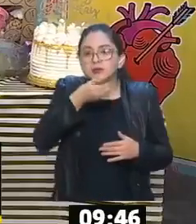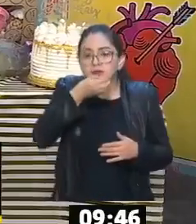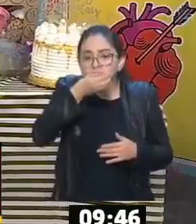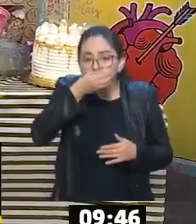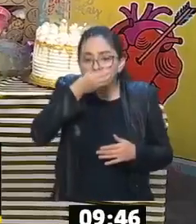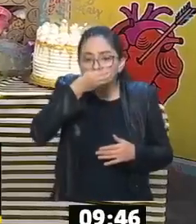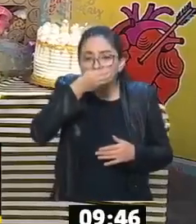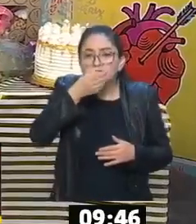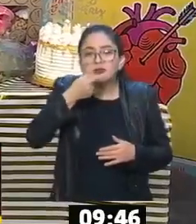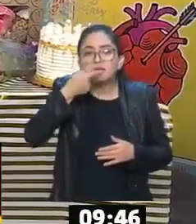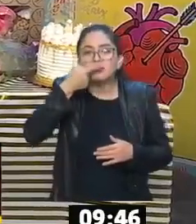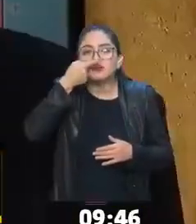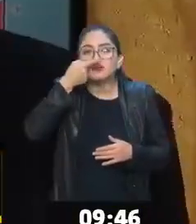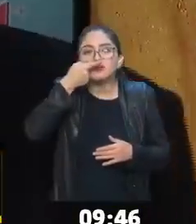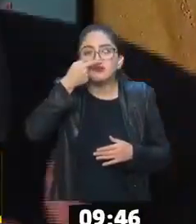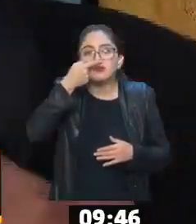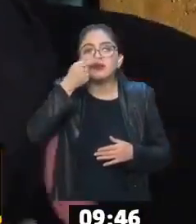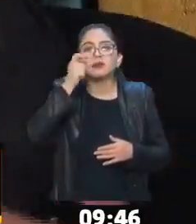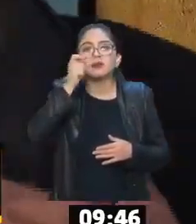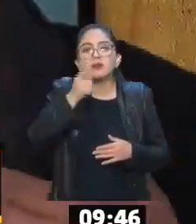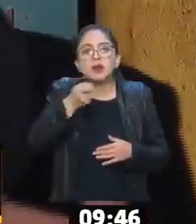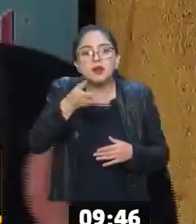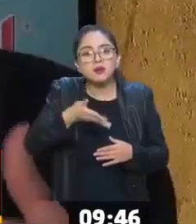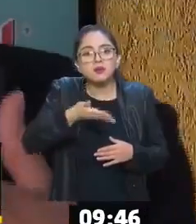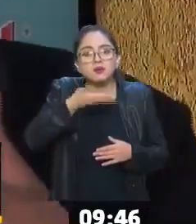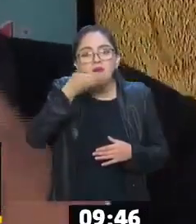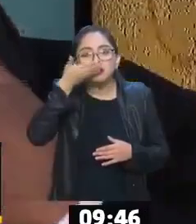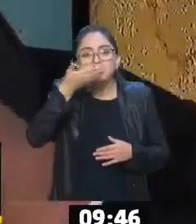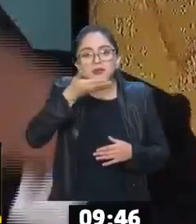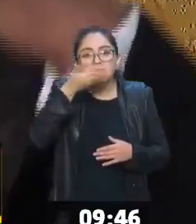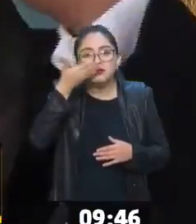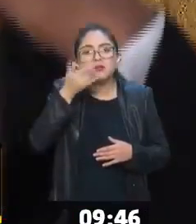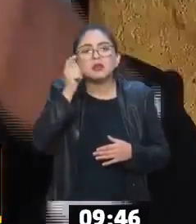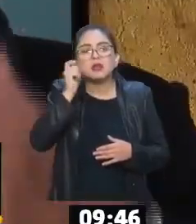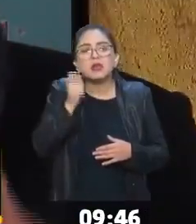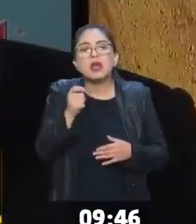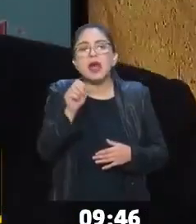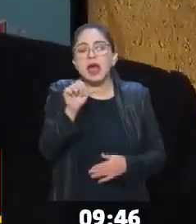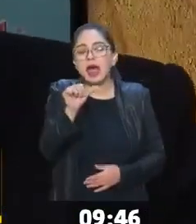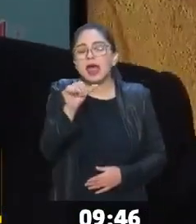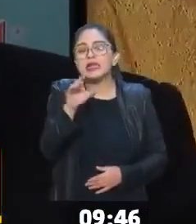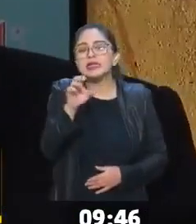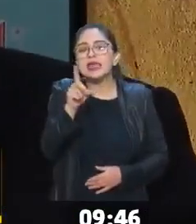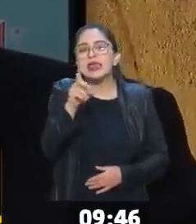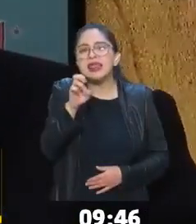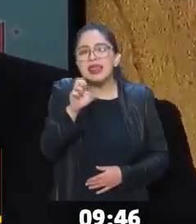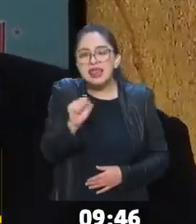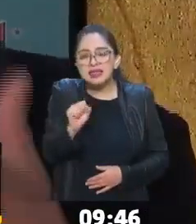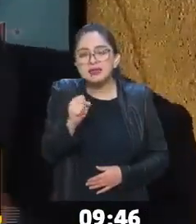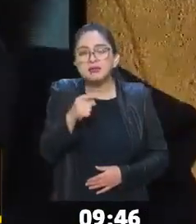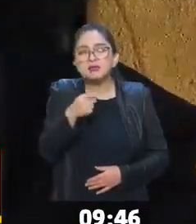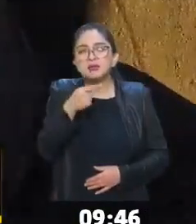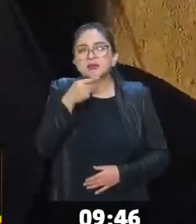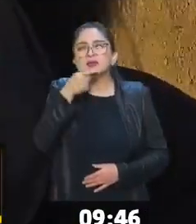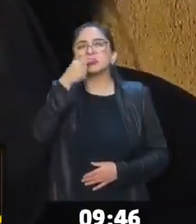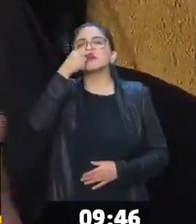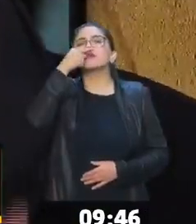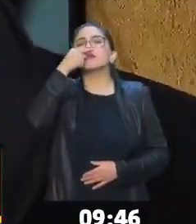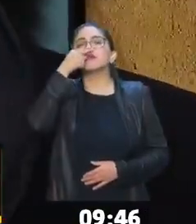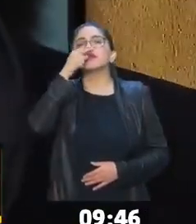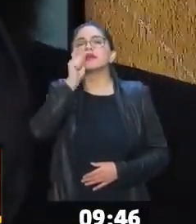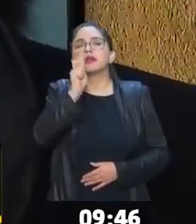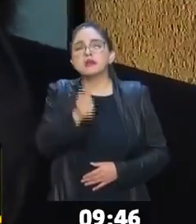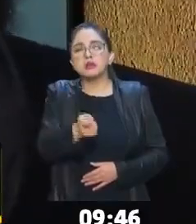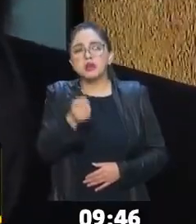bebida para poder encontrar tráigame un vaso más grande para que me quepa. Alta. Están percibiendo, ahí vamos a encontrar un poquito